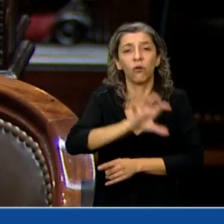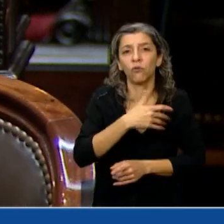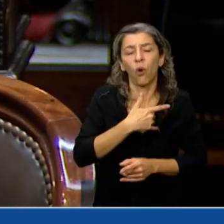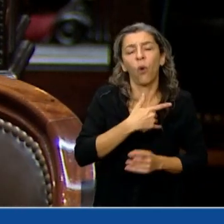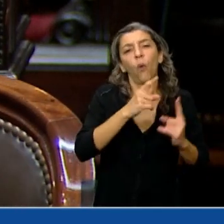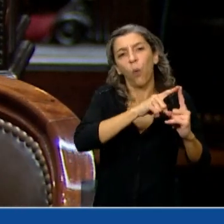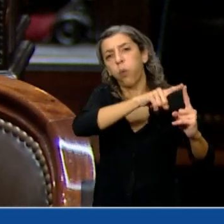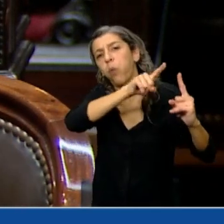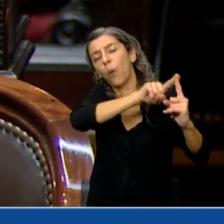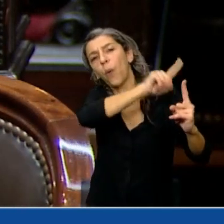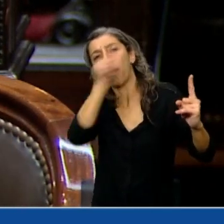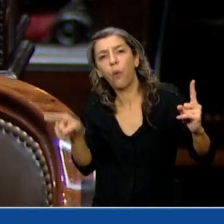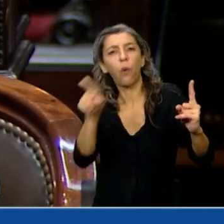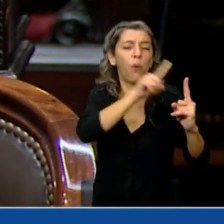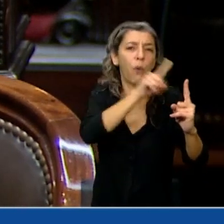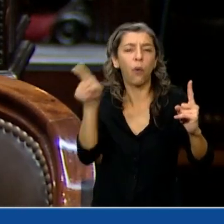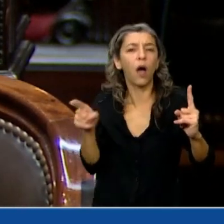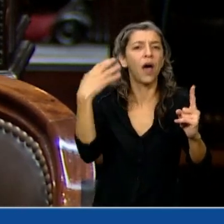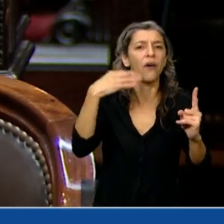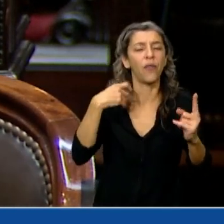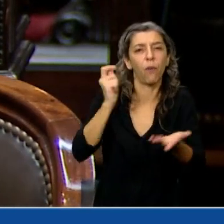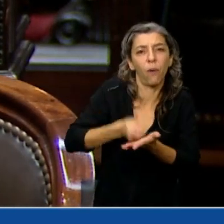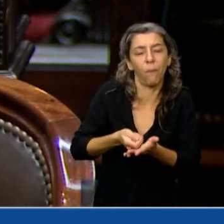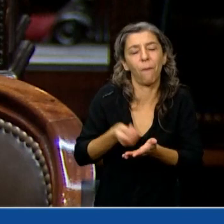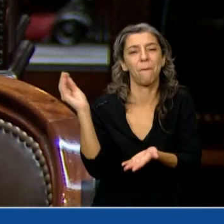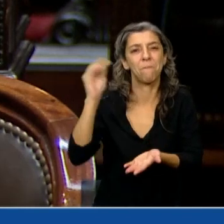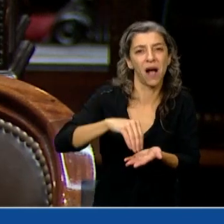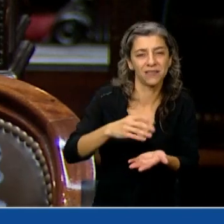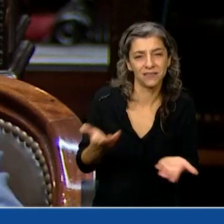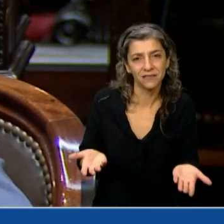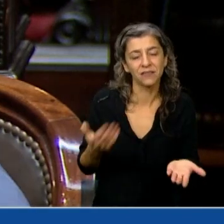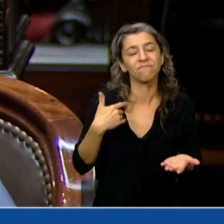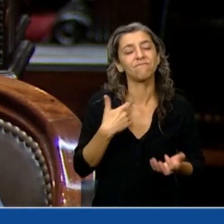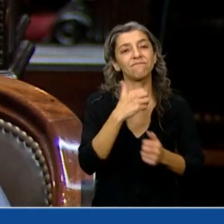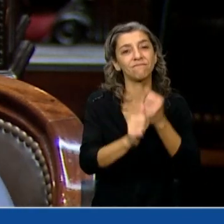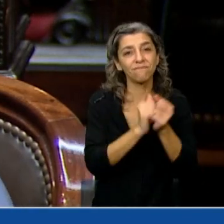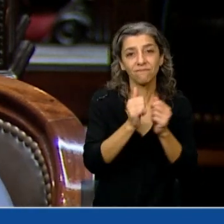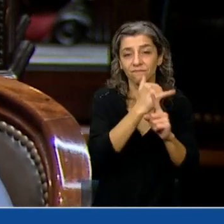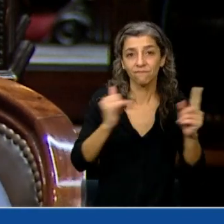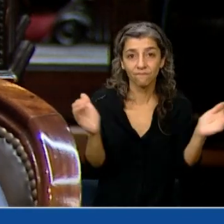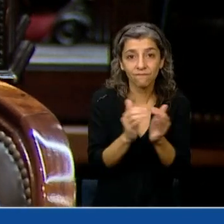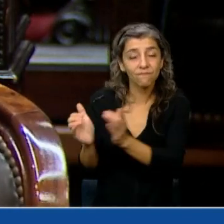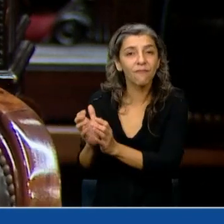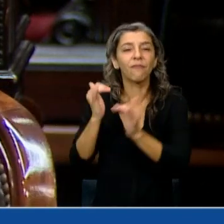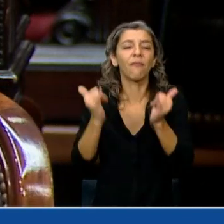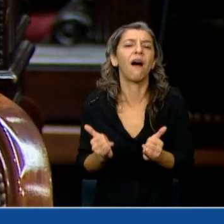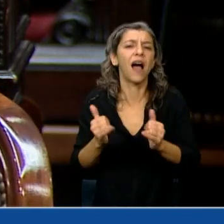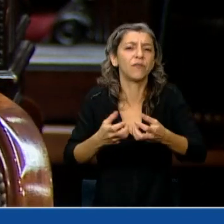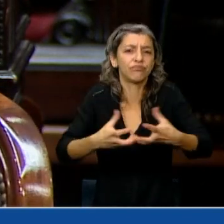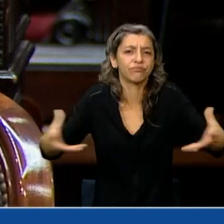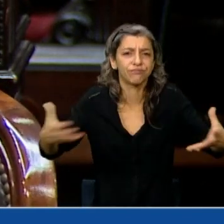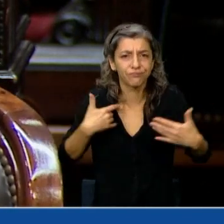país hay 600.000 pymes que representan el 70% del empleo formal de nuestra